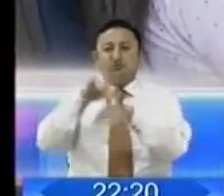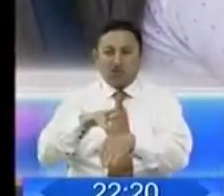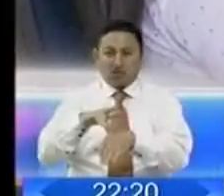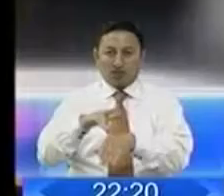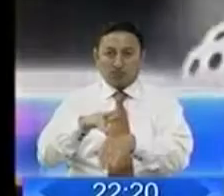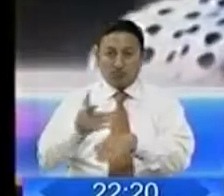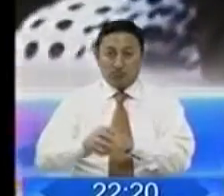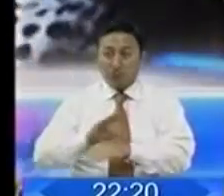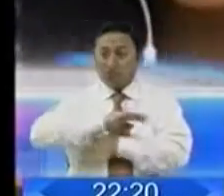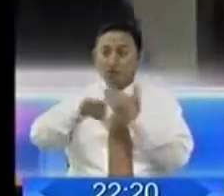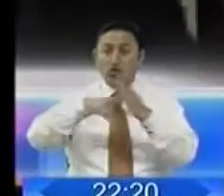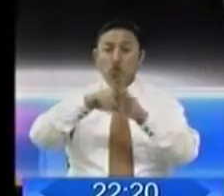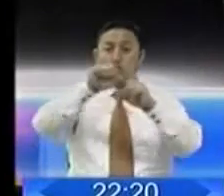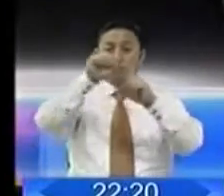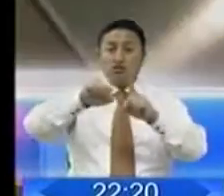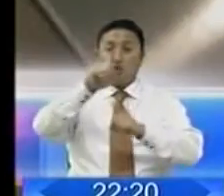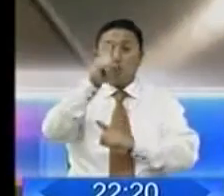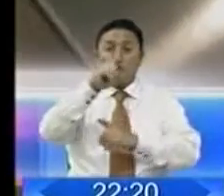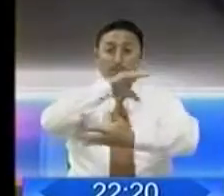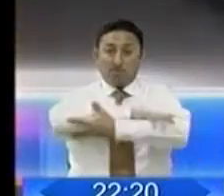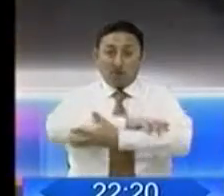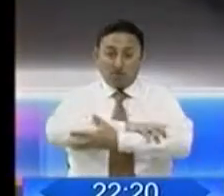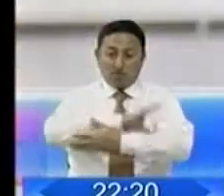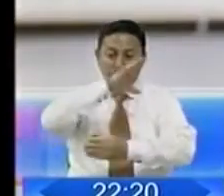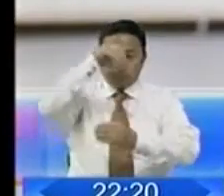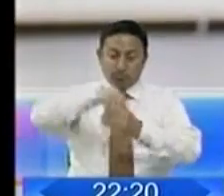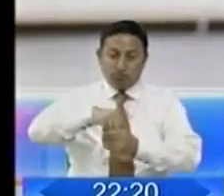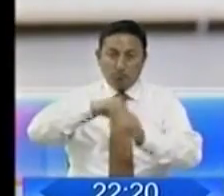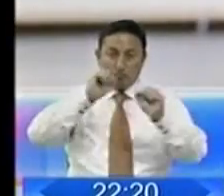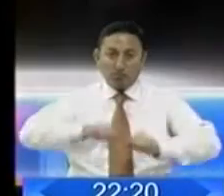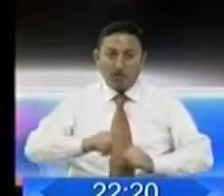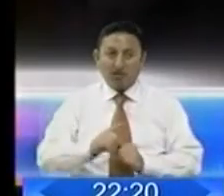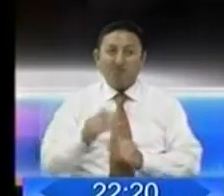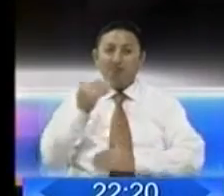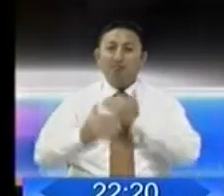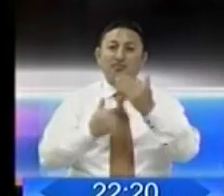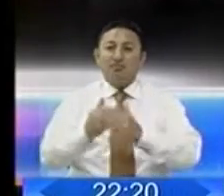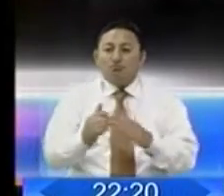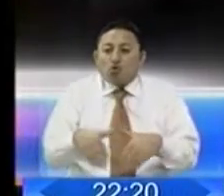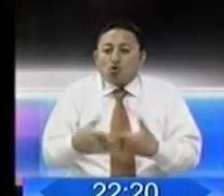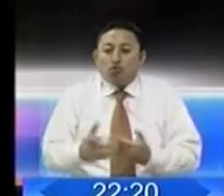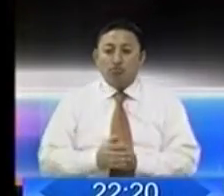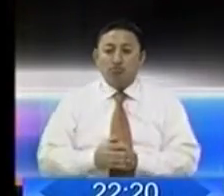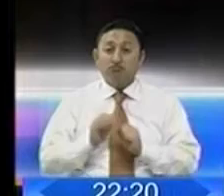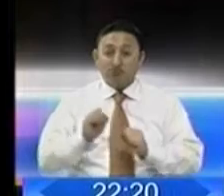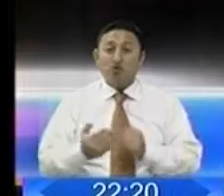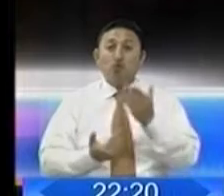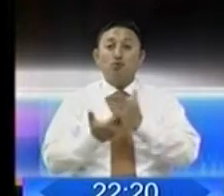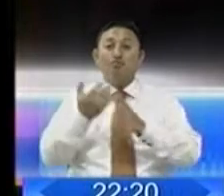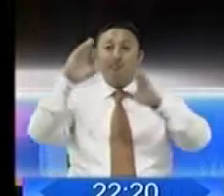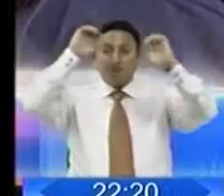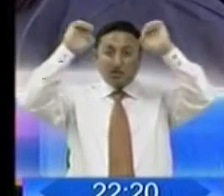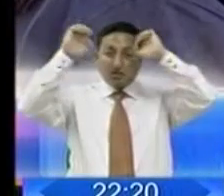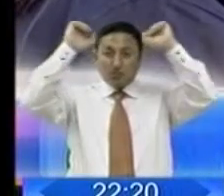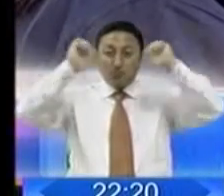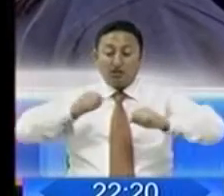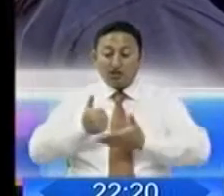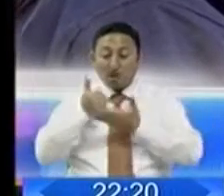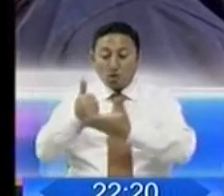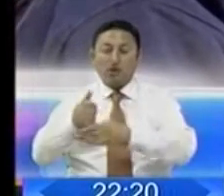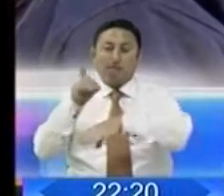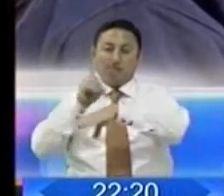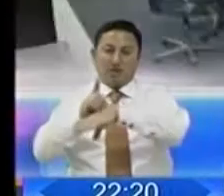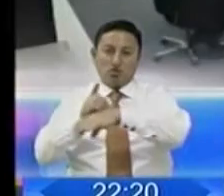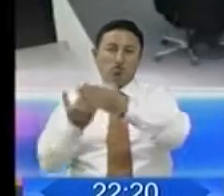los sistemas se conecten a una sola plataforma y se pueda dar seguimiento nominal, con el objetivo de generar nuevas estrategias de tratamiento médico y